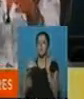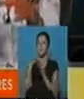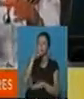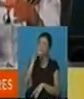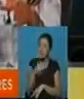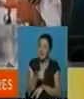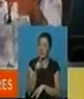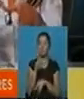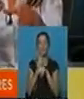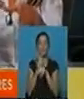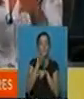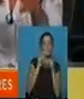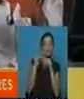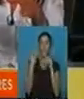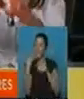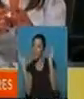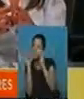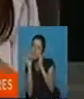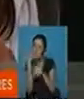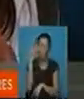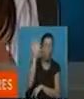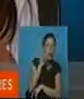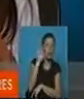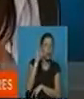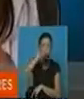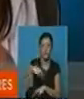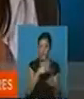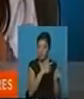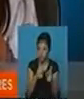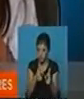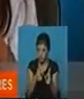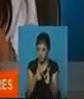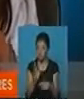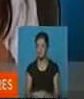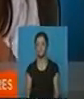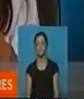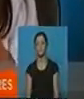de utilización. Ahora bien, por ejemplo, algo que resulta bastante